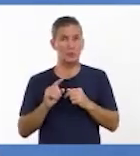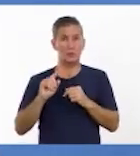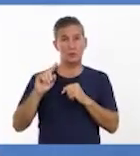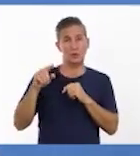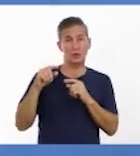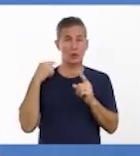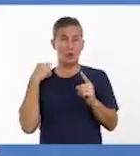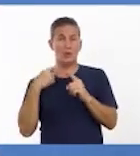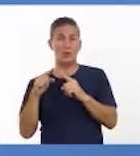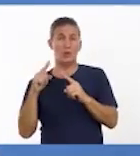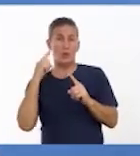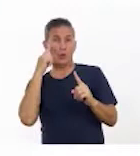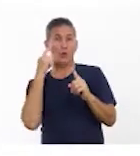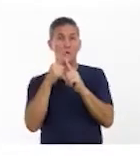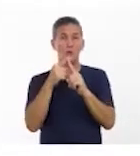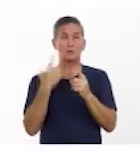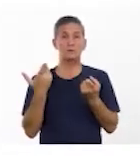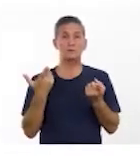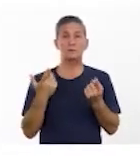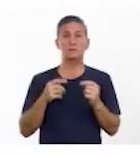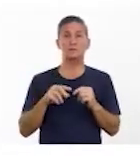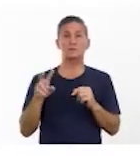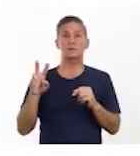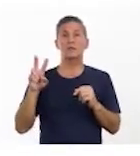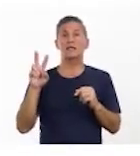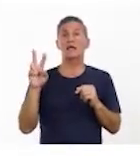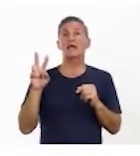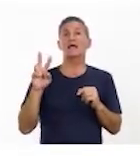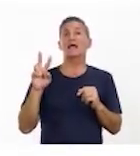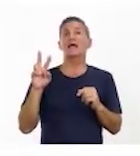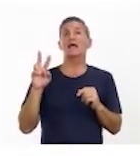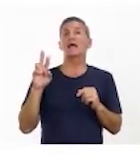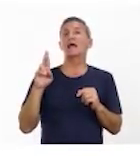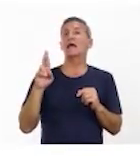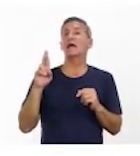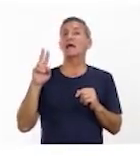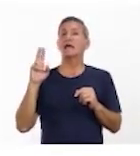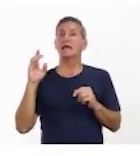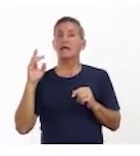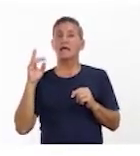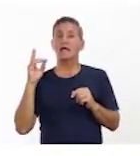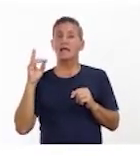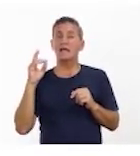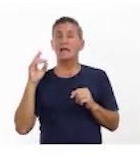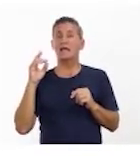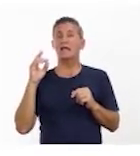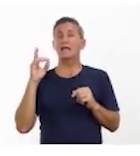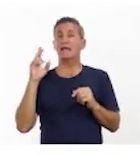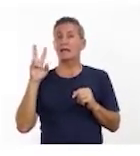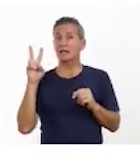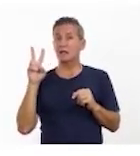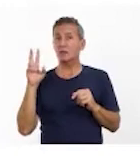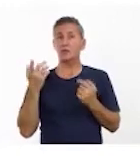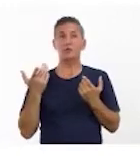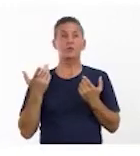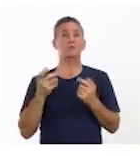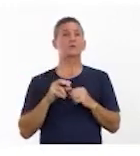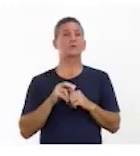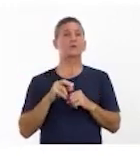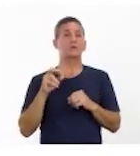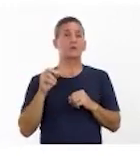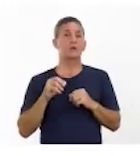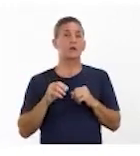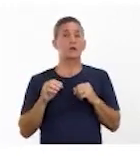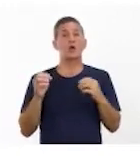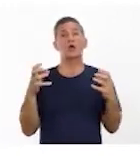reductor. El otro objetivo es diferenciar las reacciones de redox de las reacciones no redox. Recordad